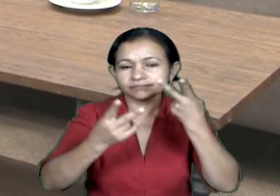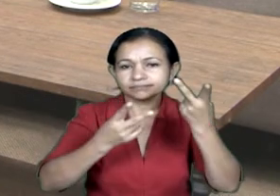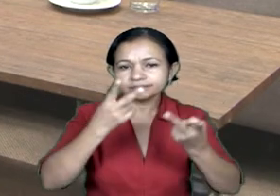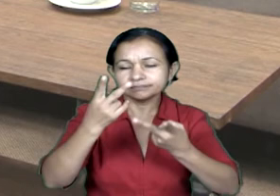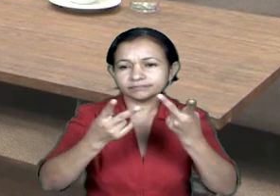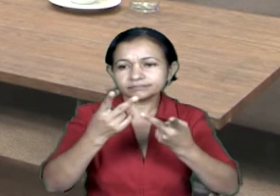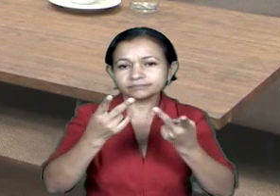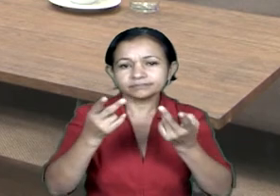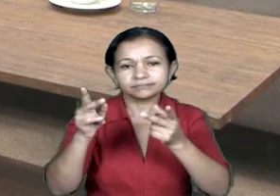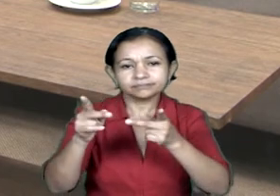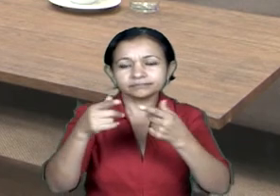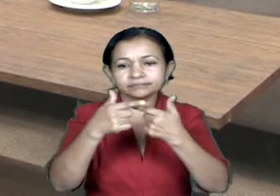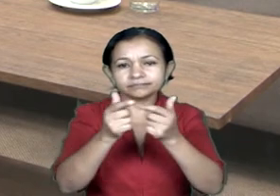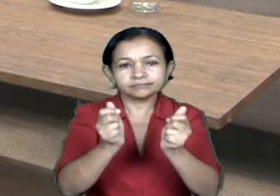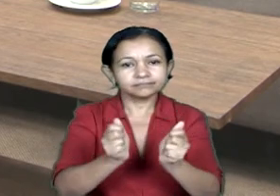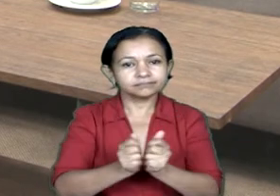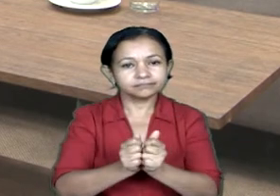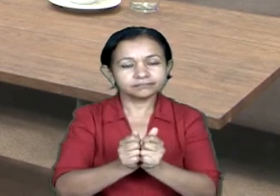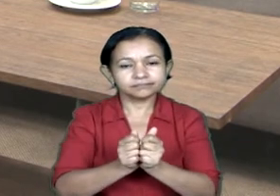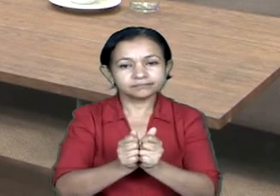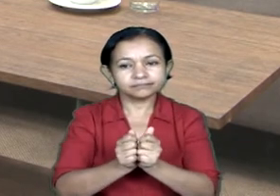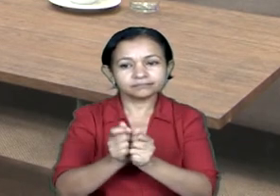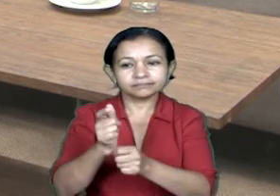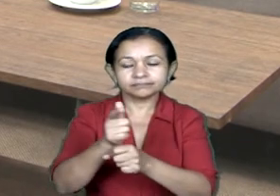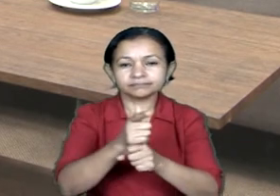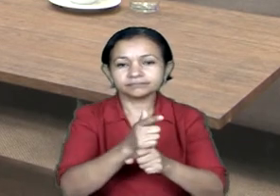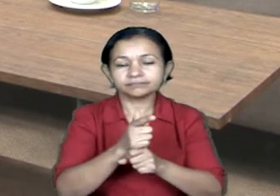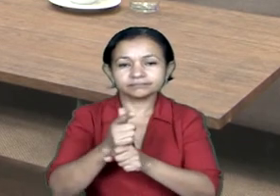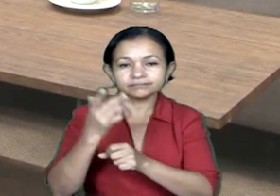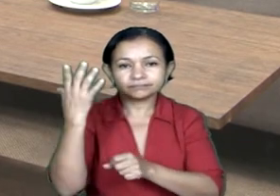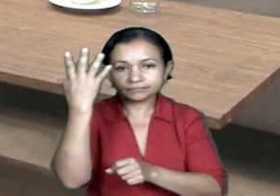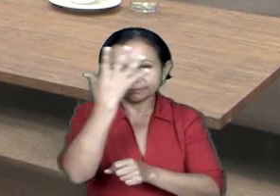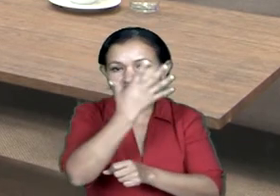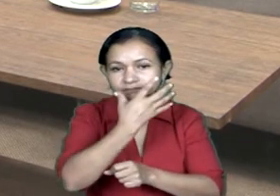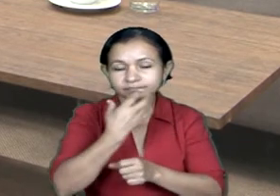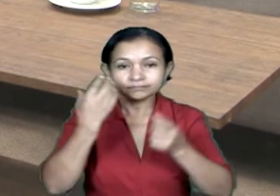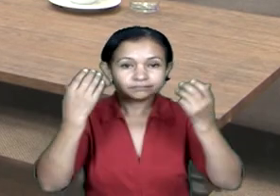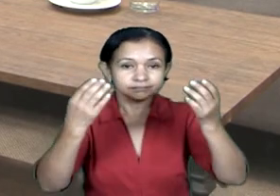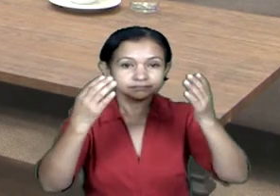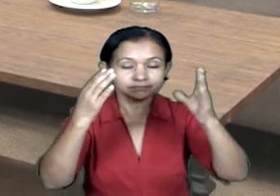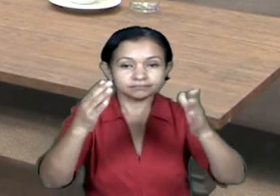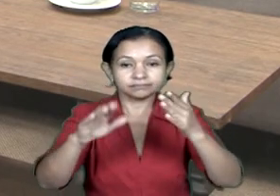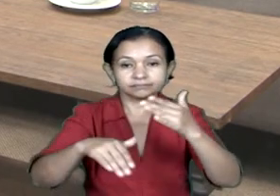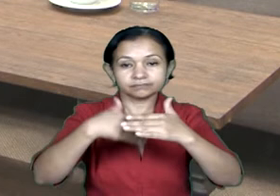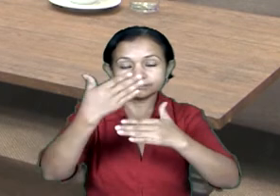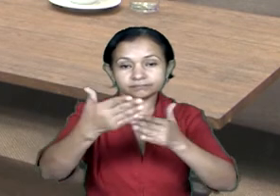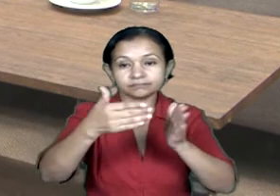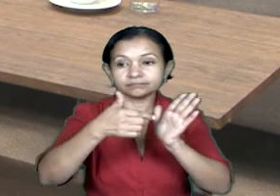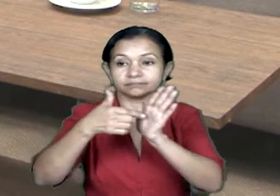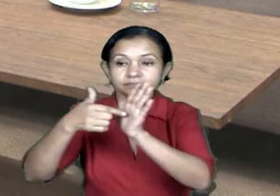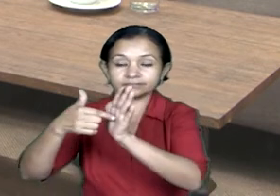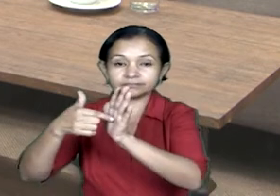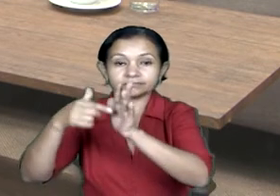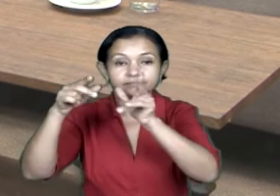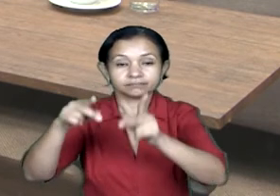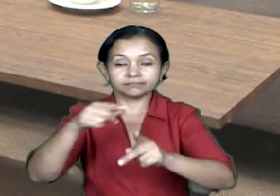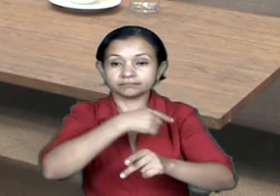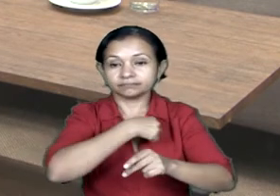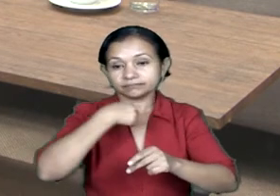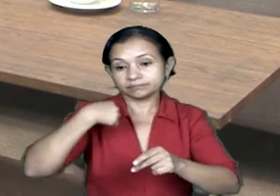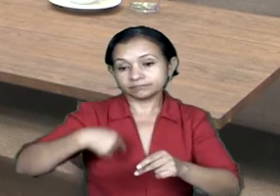esa misión televisiva, ¿no?, para filmar la belleza, para presentar allá a los taiwaneses,